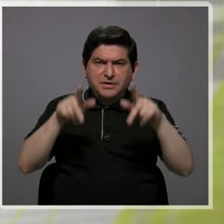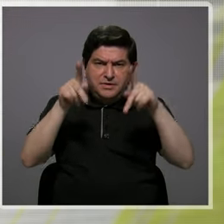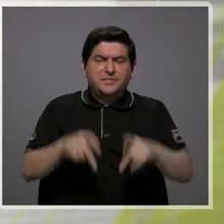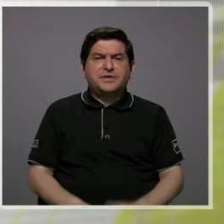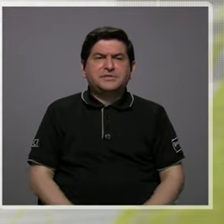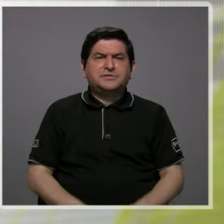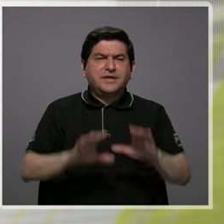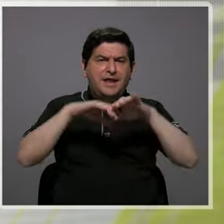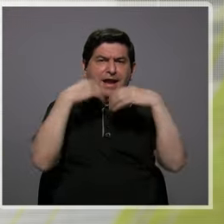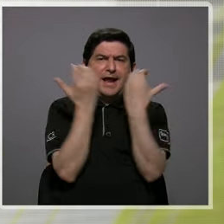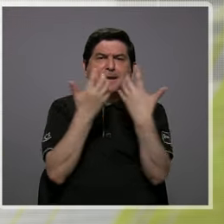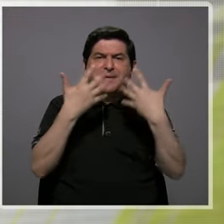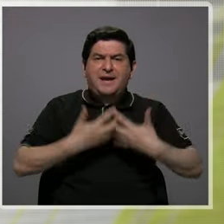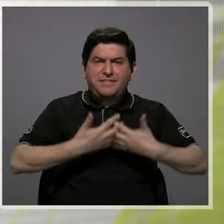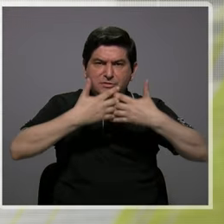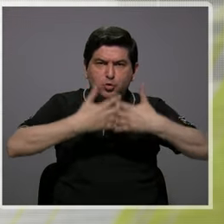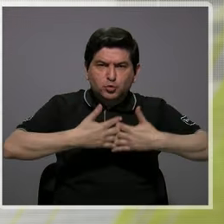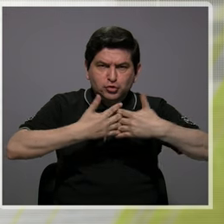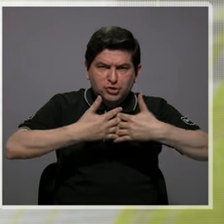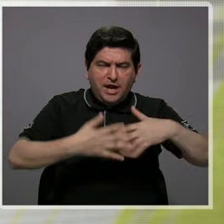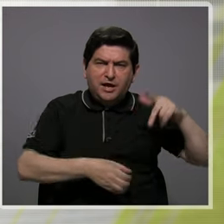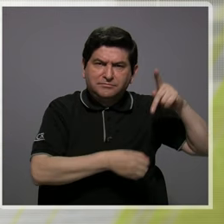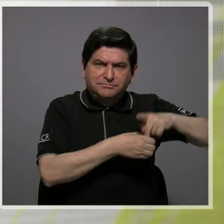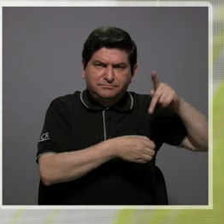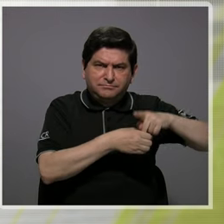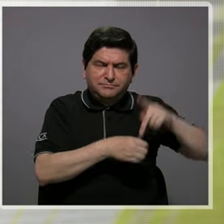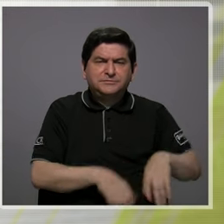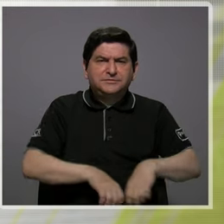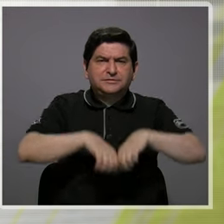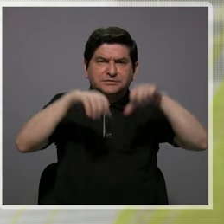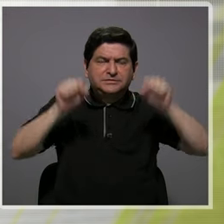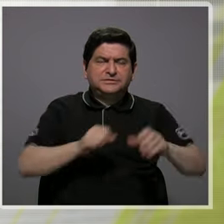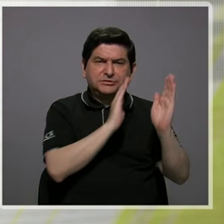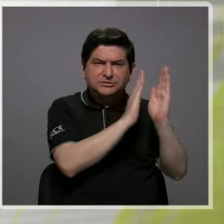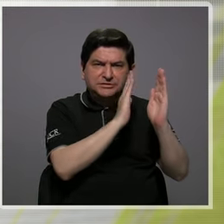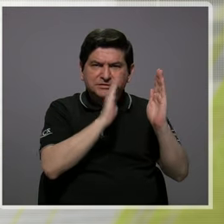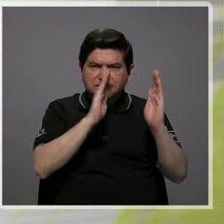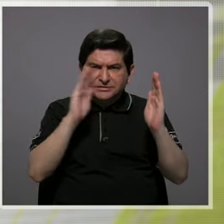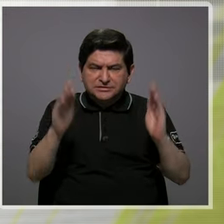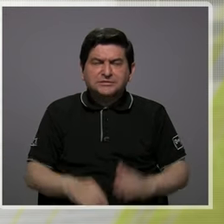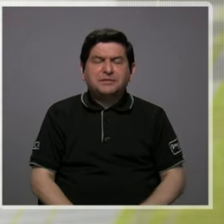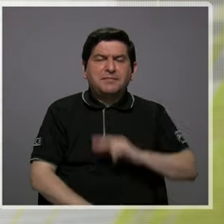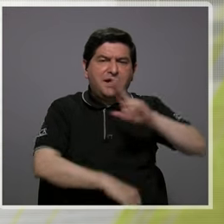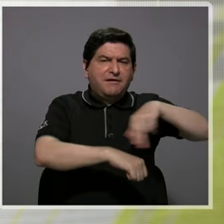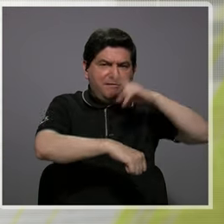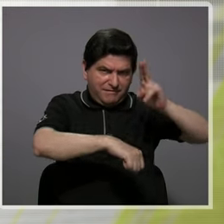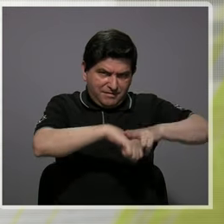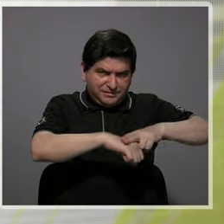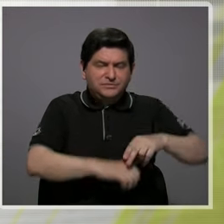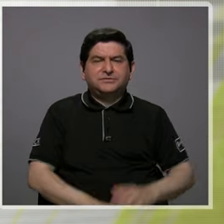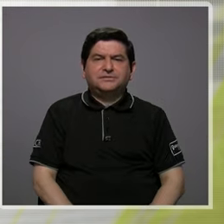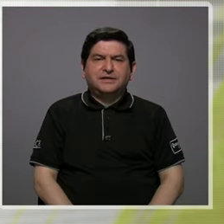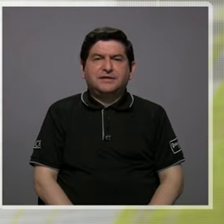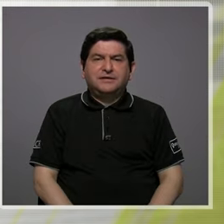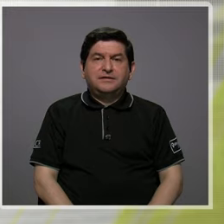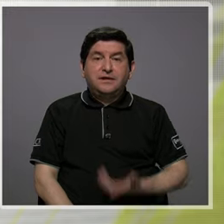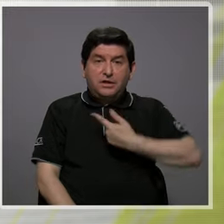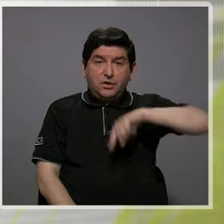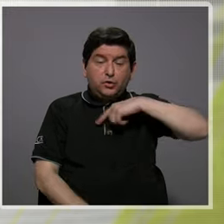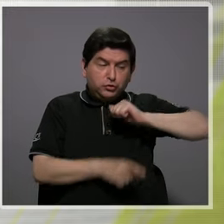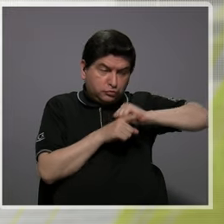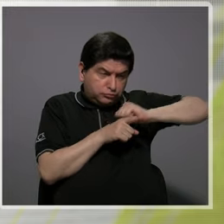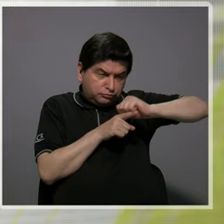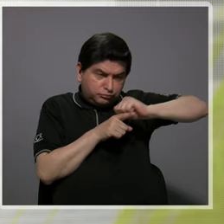la cámara de la Industria participa gente del sistema de bibliotecología de a nivel nacional y bueno estuvimos haciendo